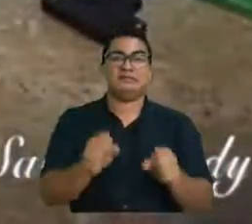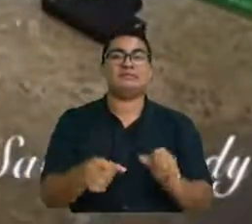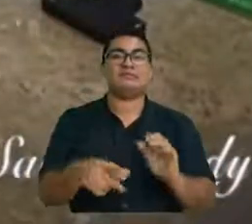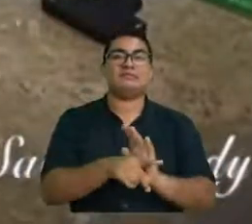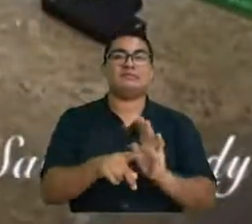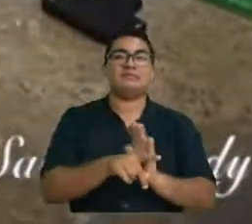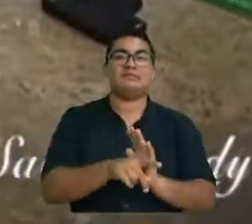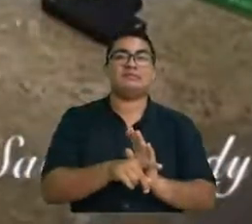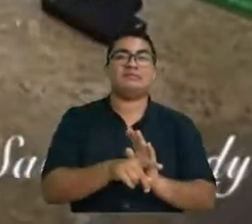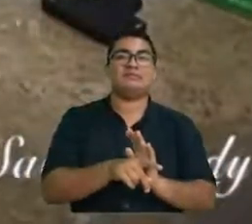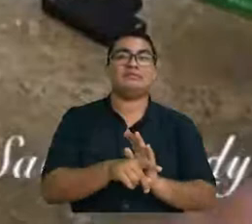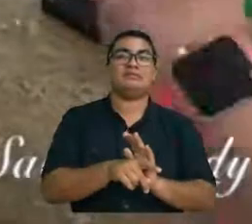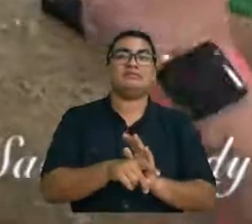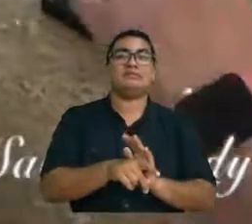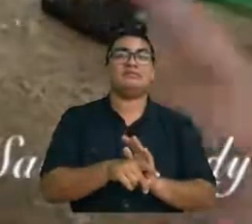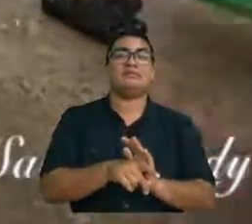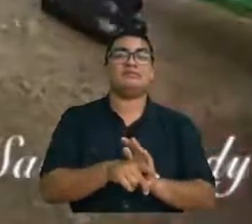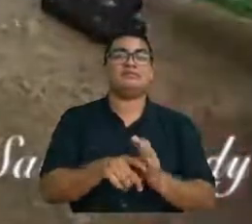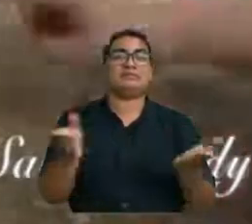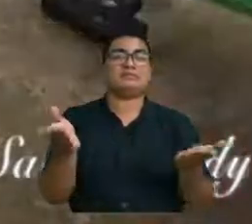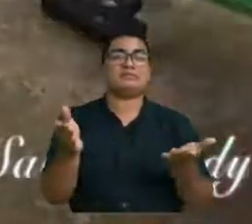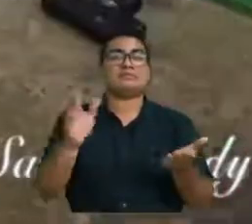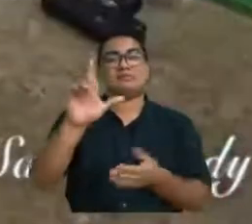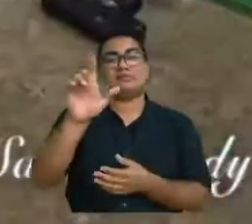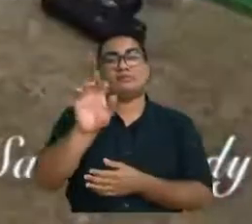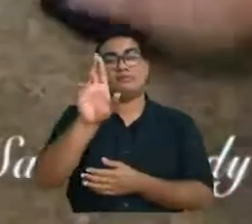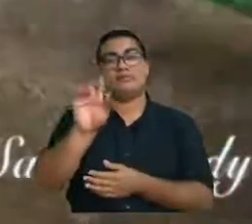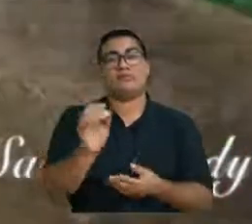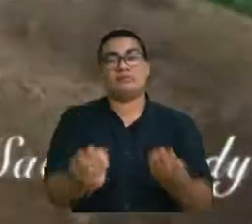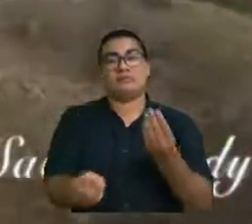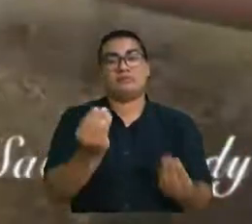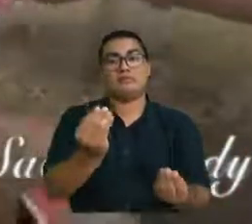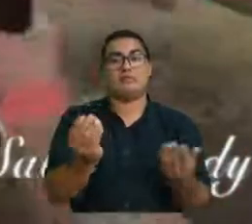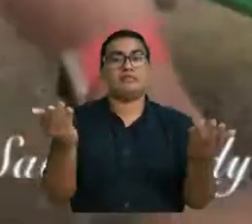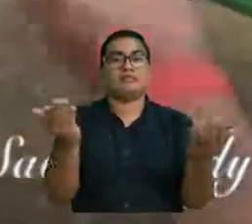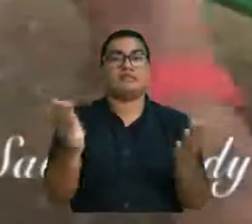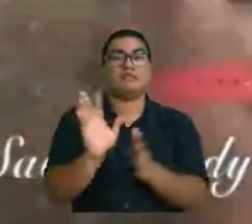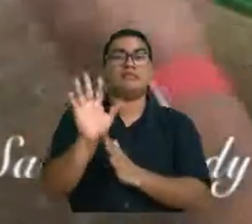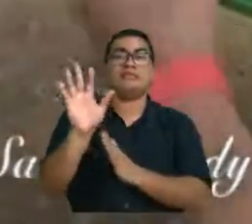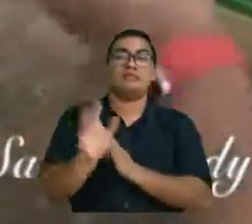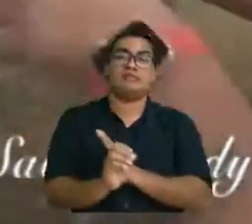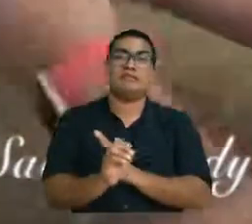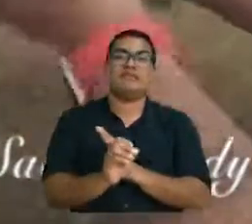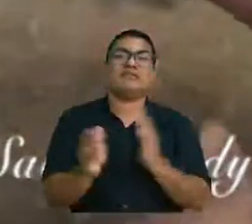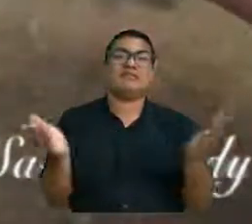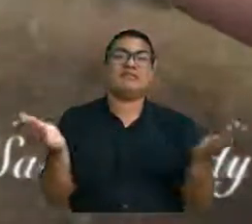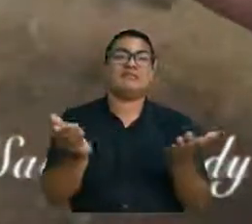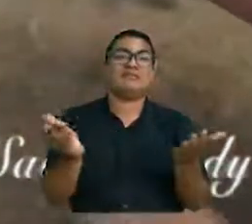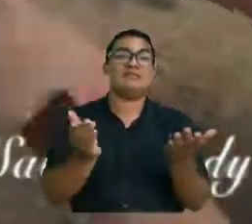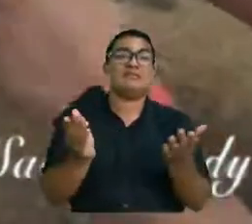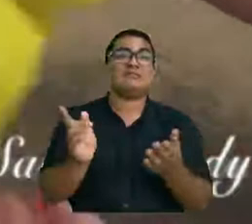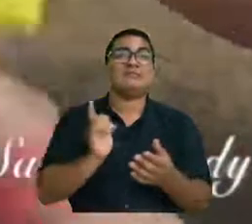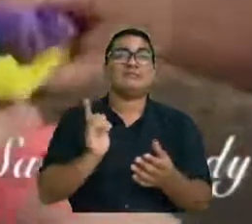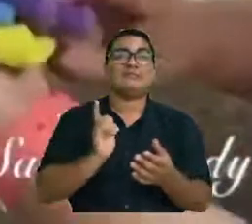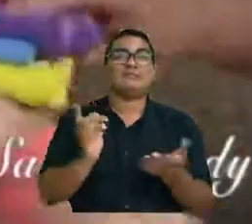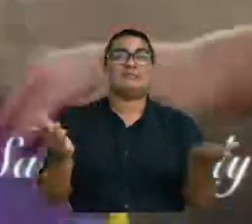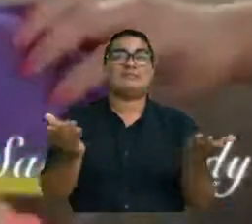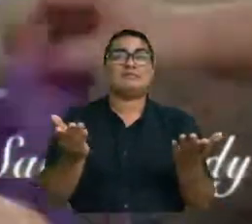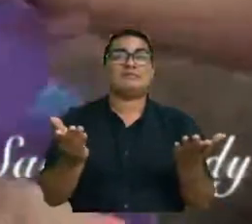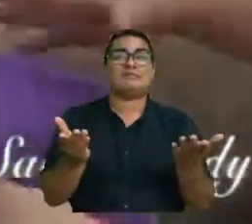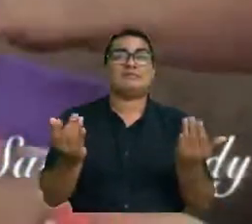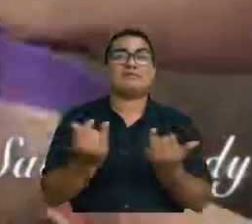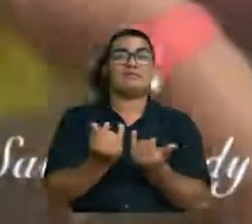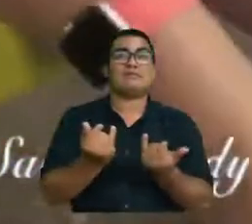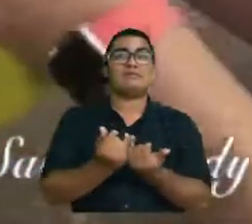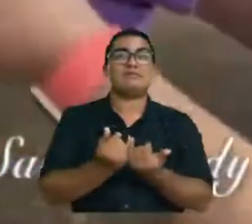ir aumentando tu concentración en dependencia de cuánto exposición tenés a lo que es como la ropa